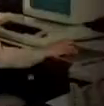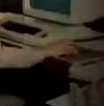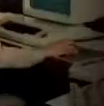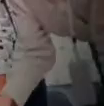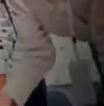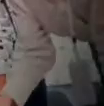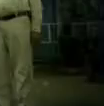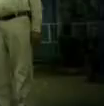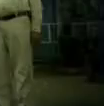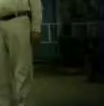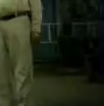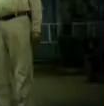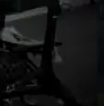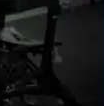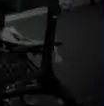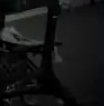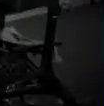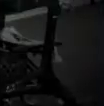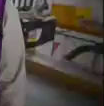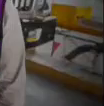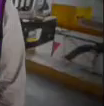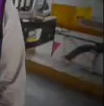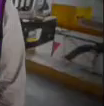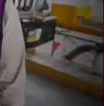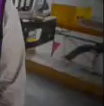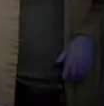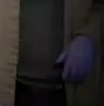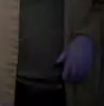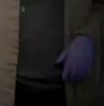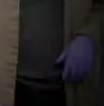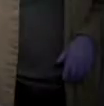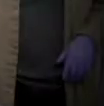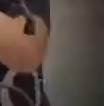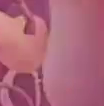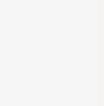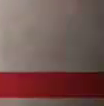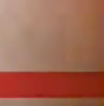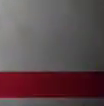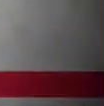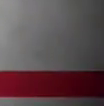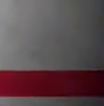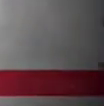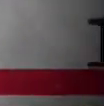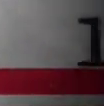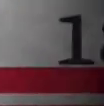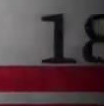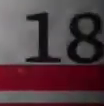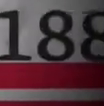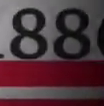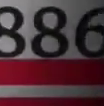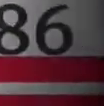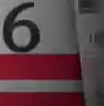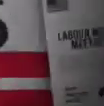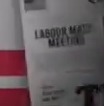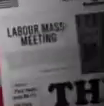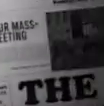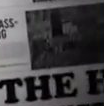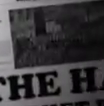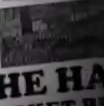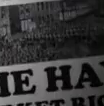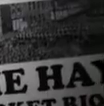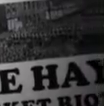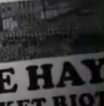las y los trabajadores por dignificar sus condiciones de subsistencia y bienestar. El 1 de mayo de